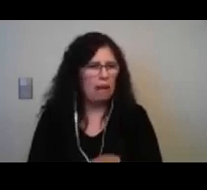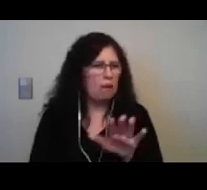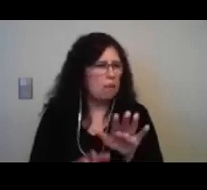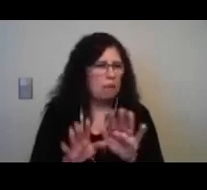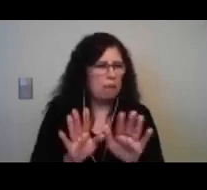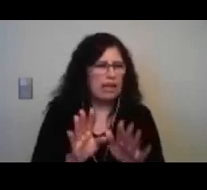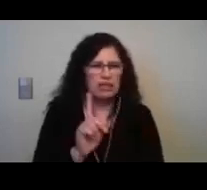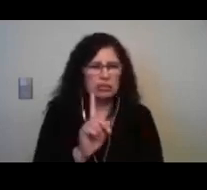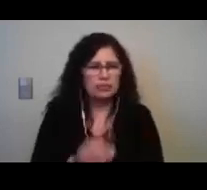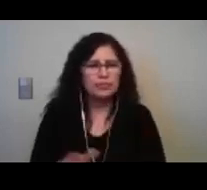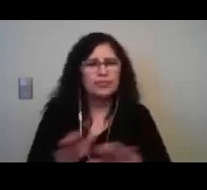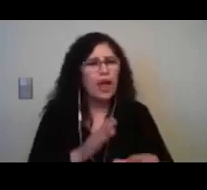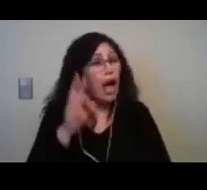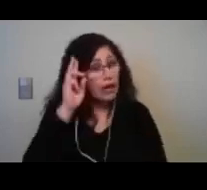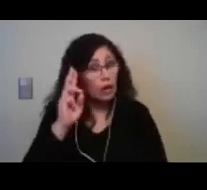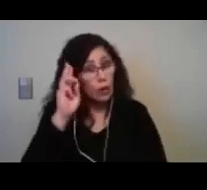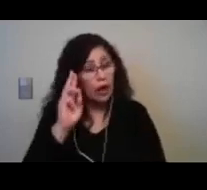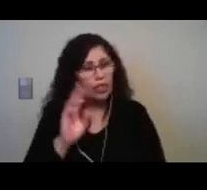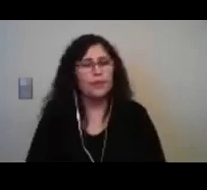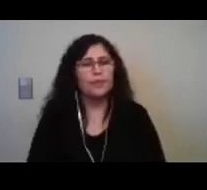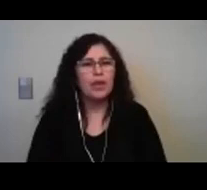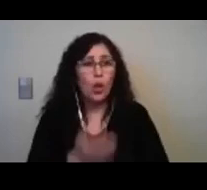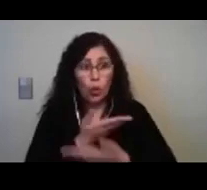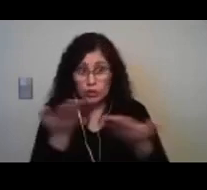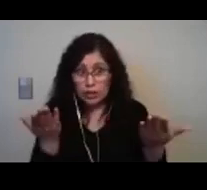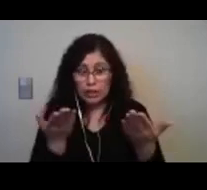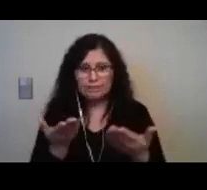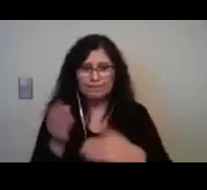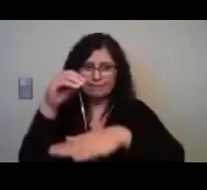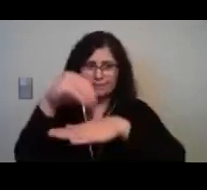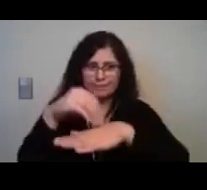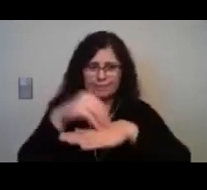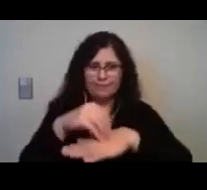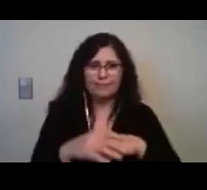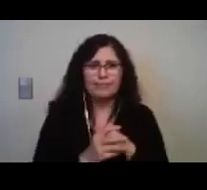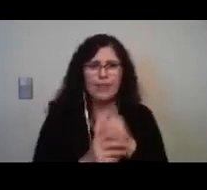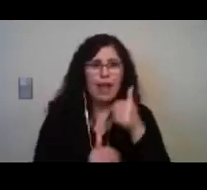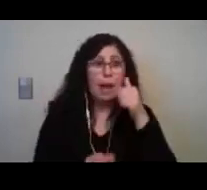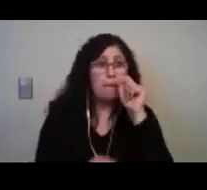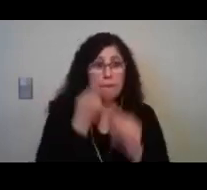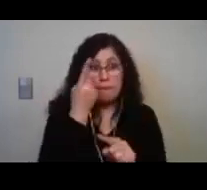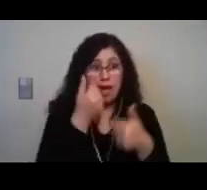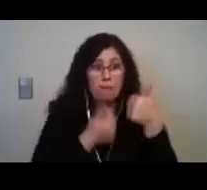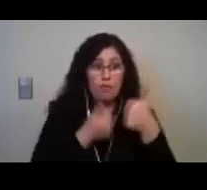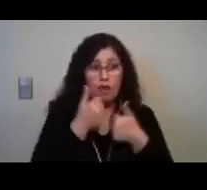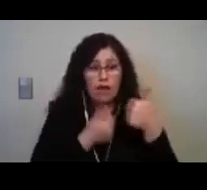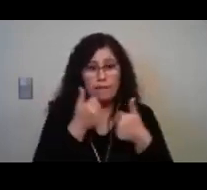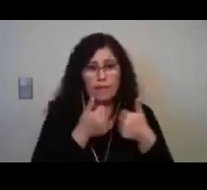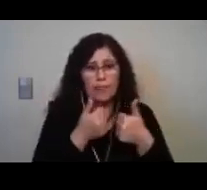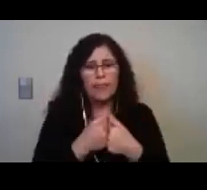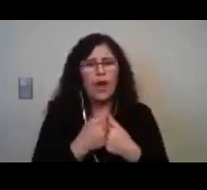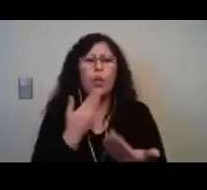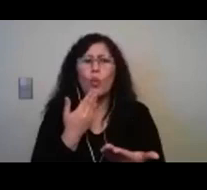Les recuerdo que en concreto la próxima evaluación, o sea, en realidad la primera evaluación de esta asignatura va a